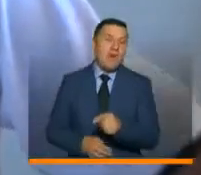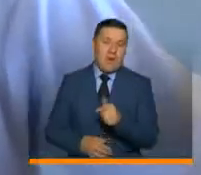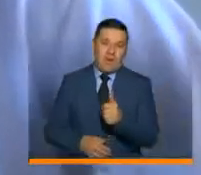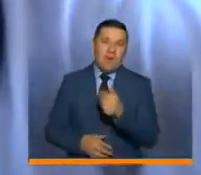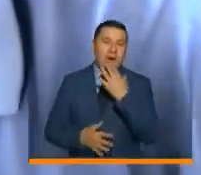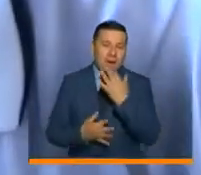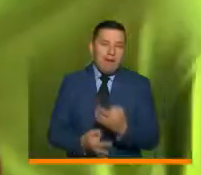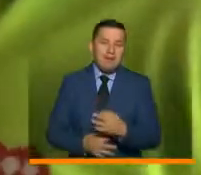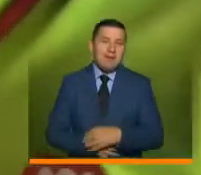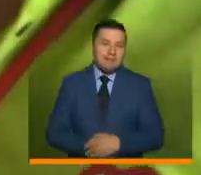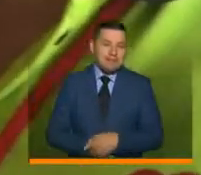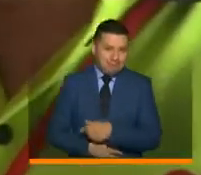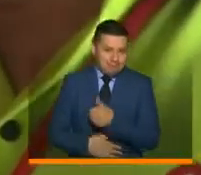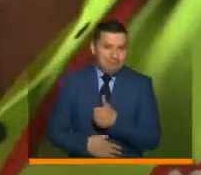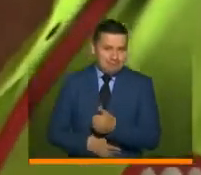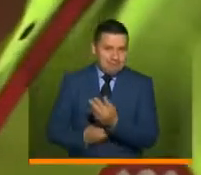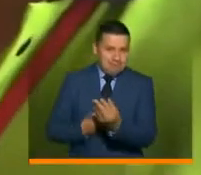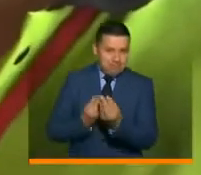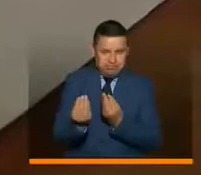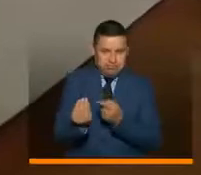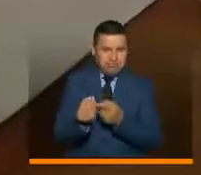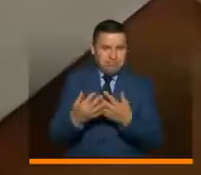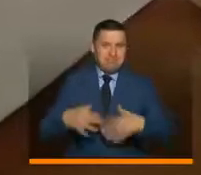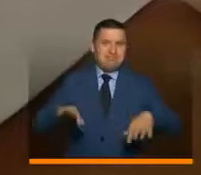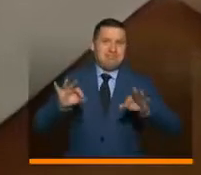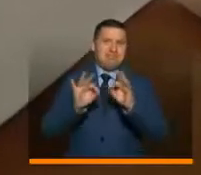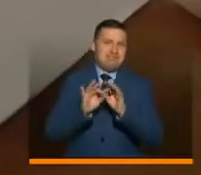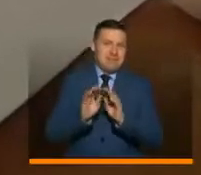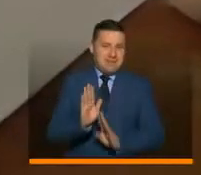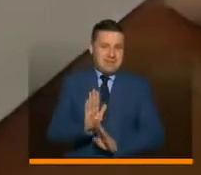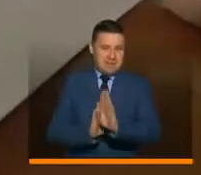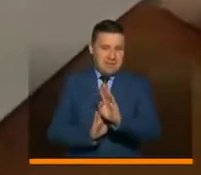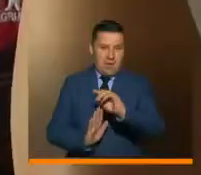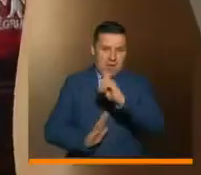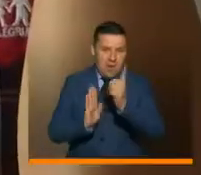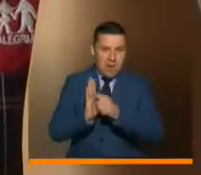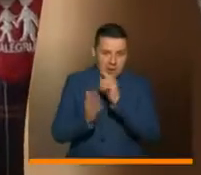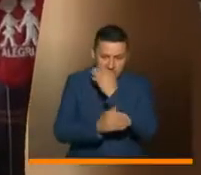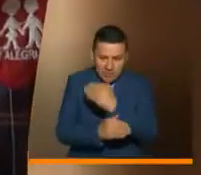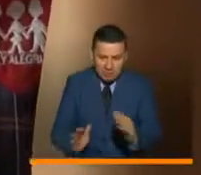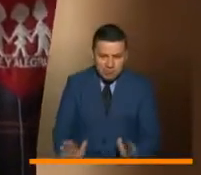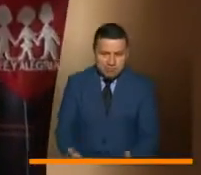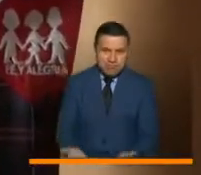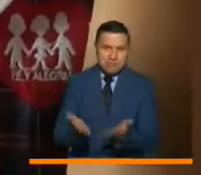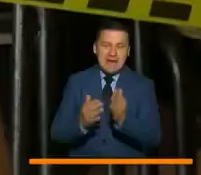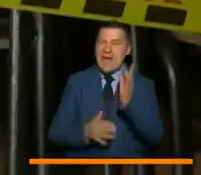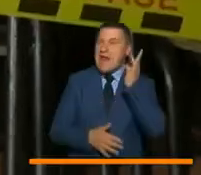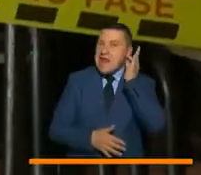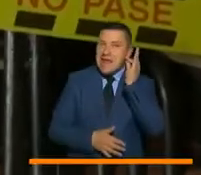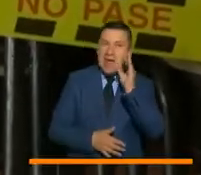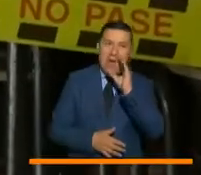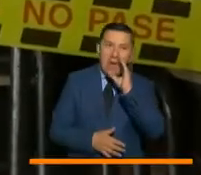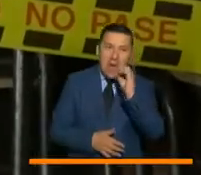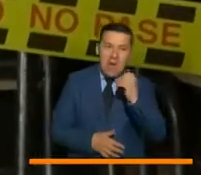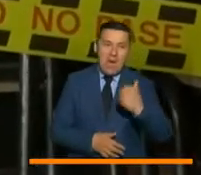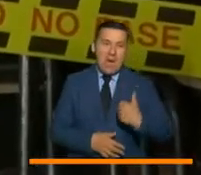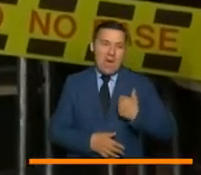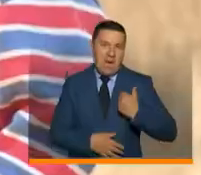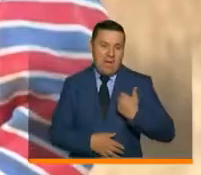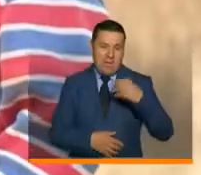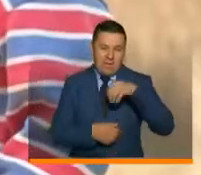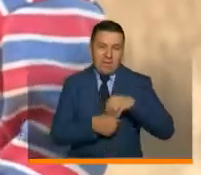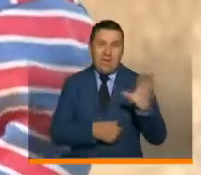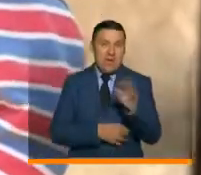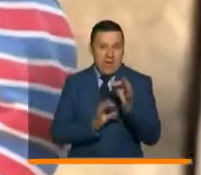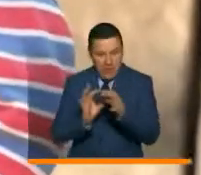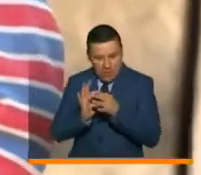una realidad. La alternancia es vital para garantizar el desarrollo integral de nuestros niños, niñas, adolescentes y jóvenes.